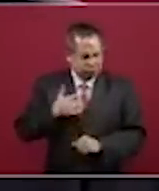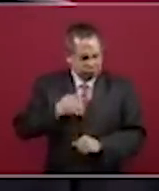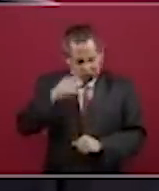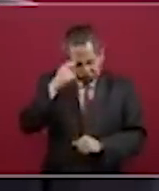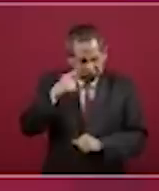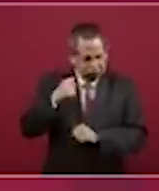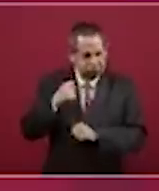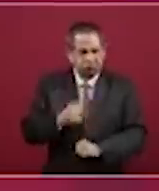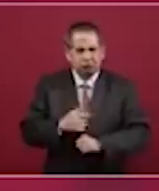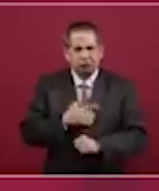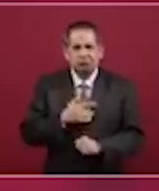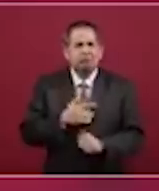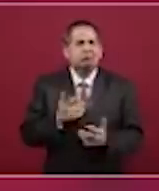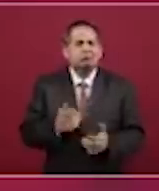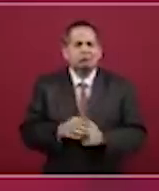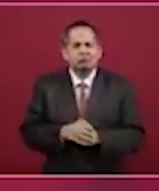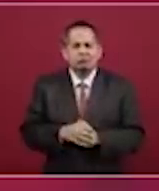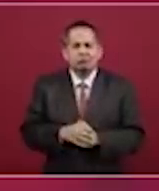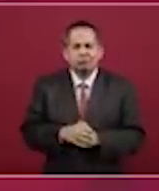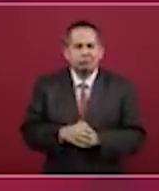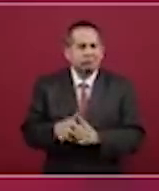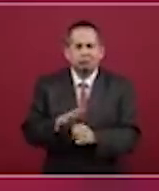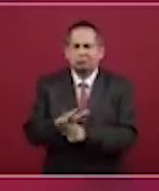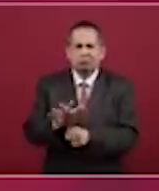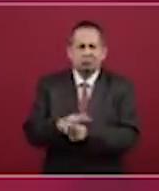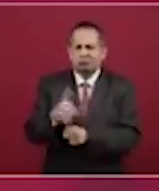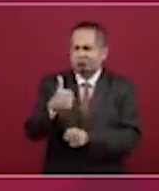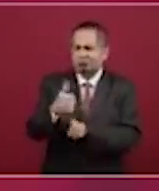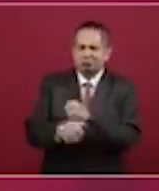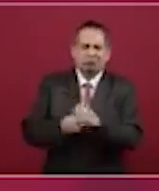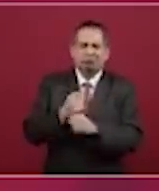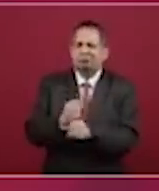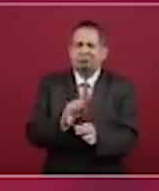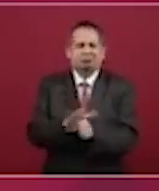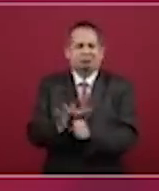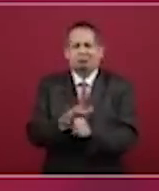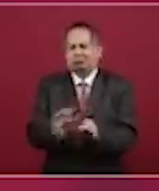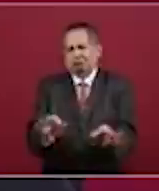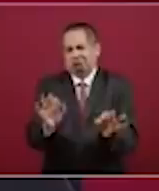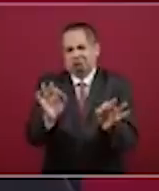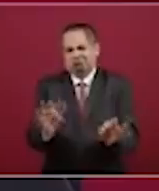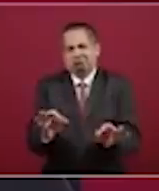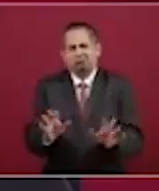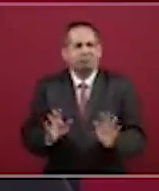convicción de que van a ser suficientes 6 años